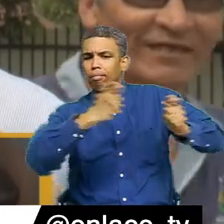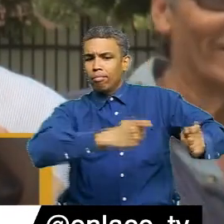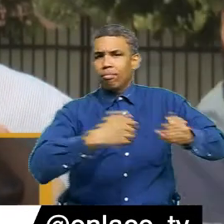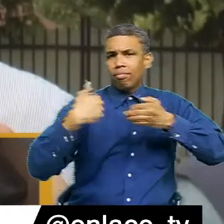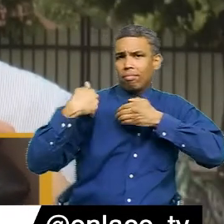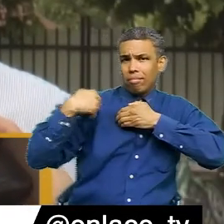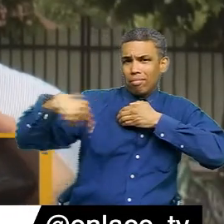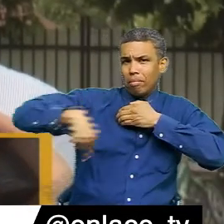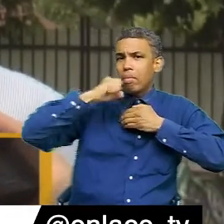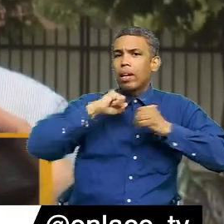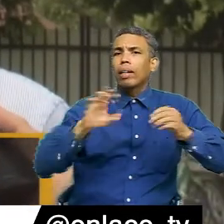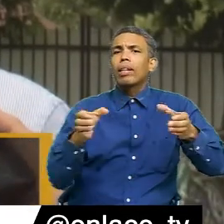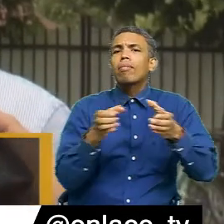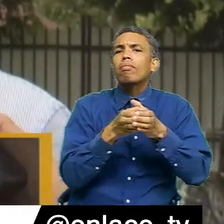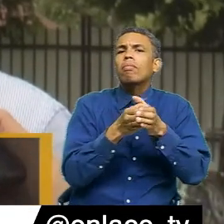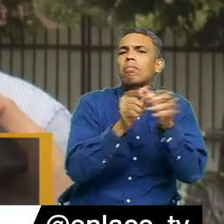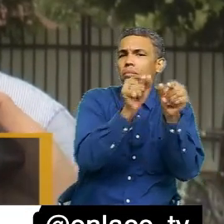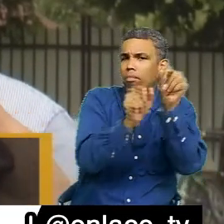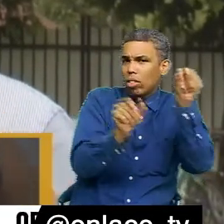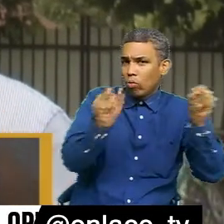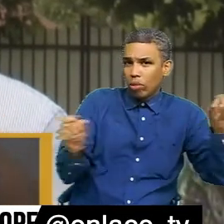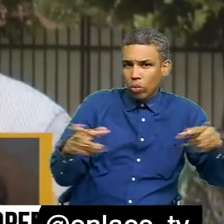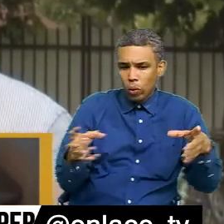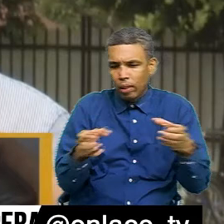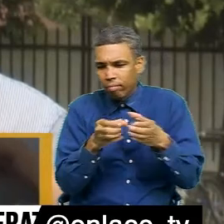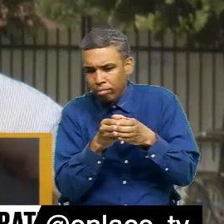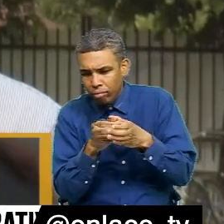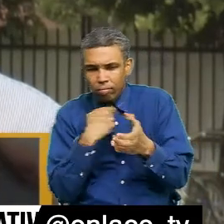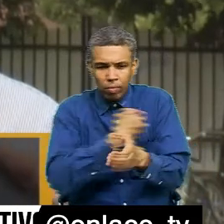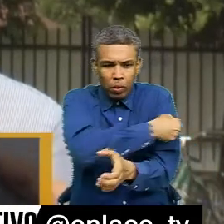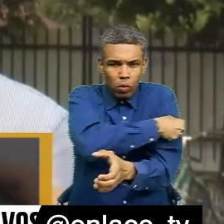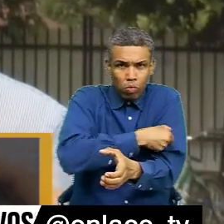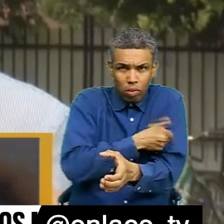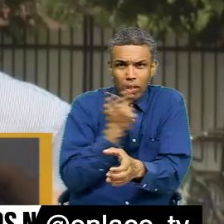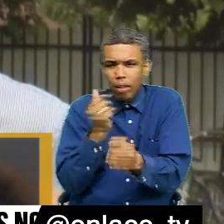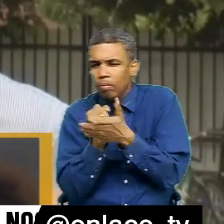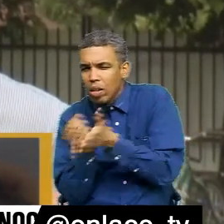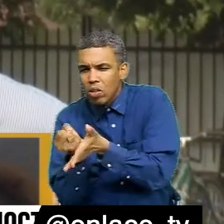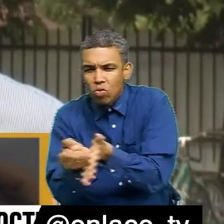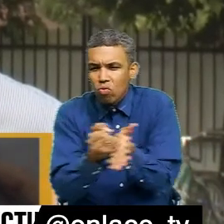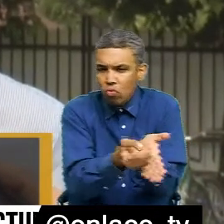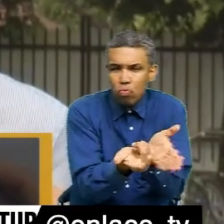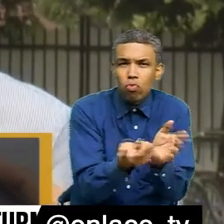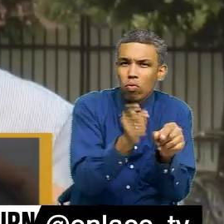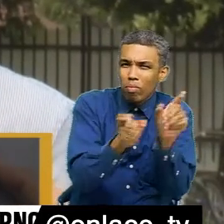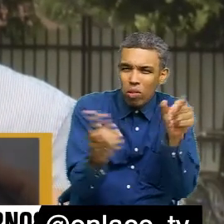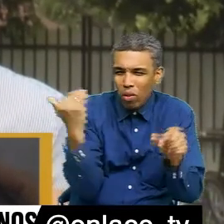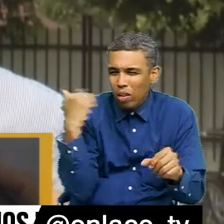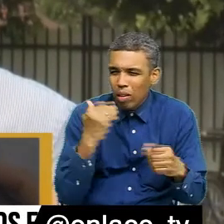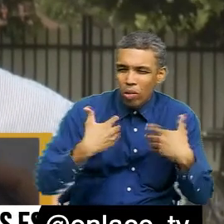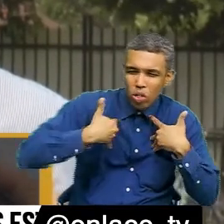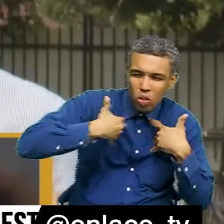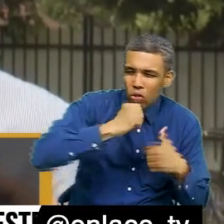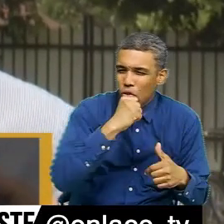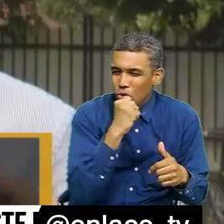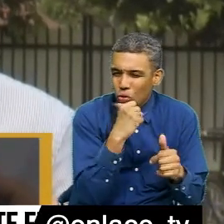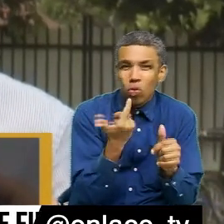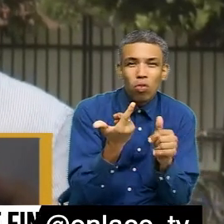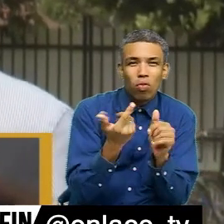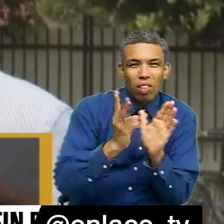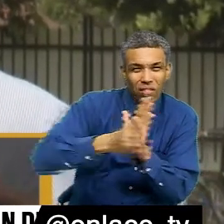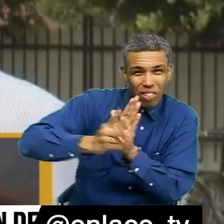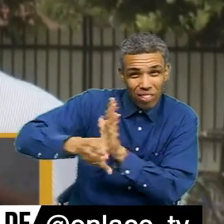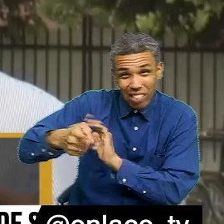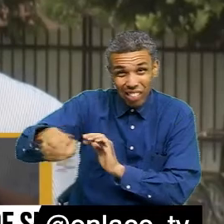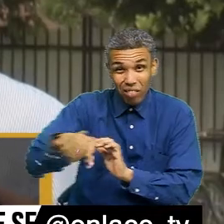tierras. Gracias al apoyo de la Embajada de Suecia hemos podido descentralizar la comisión y sesionar en las